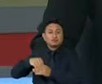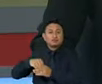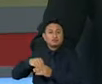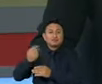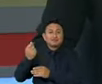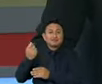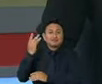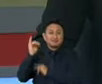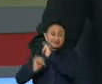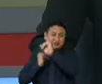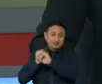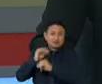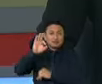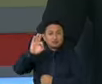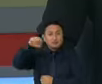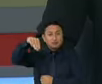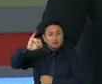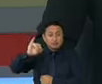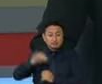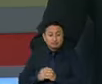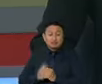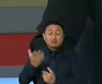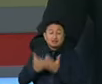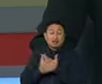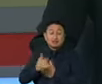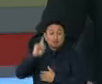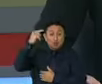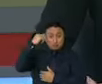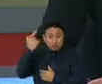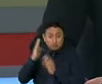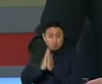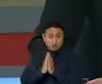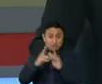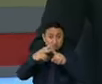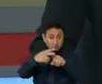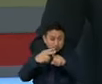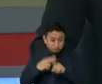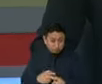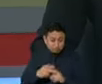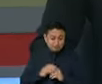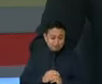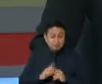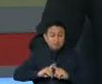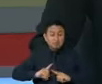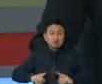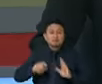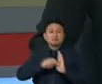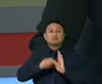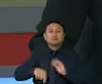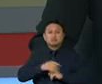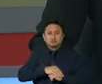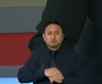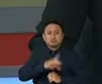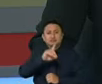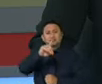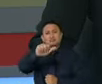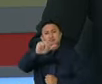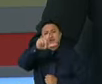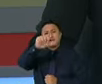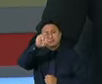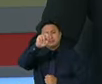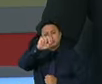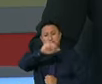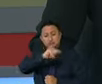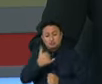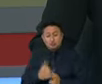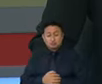en el caso de que el gobierno nacional solicite un crédito. Sin embargo, para el analista Danilo Albán, la situación económica del país por